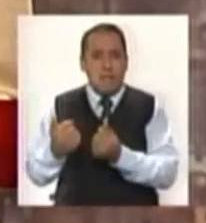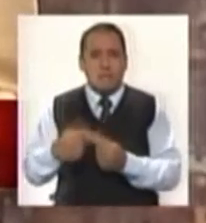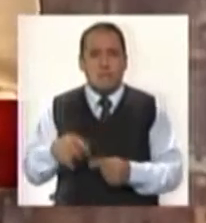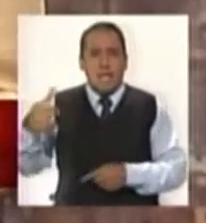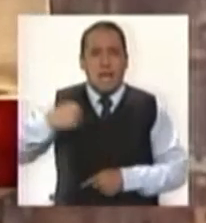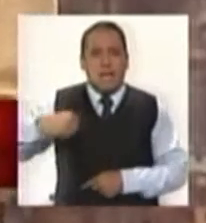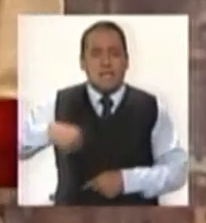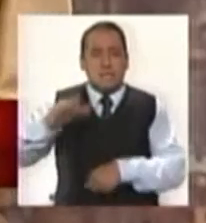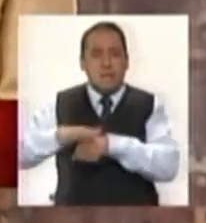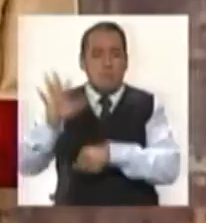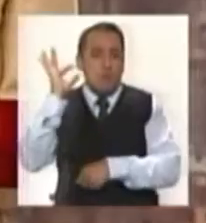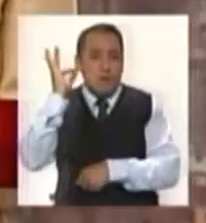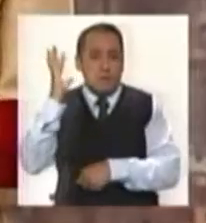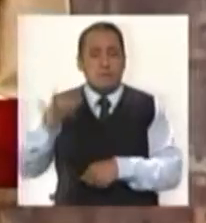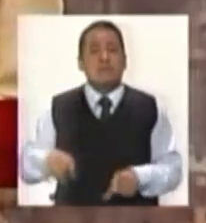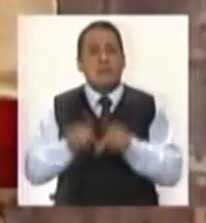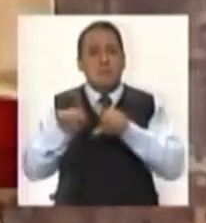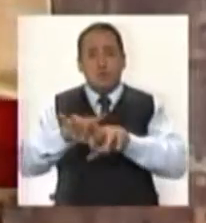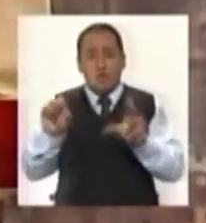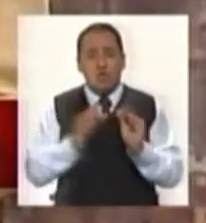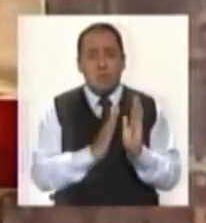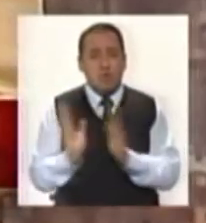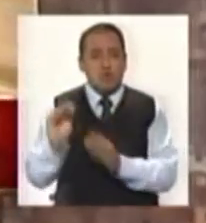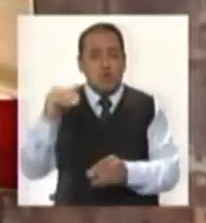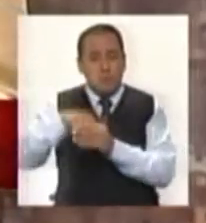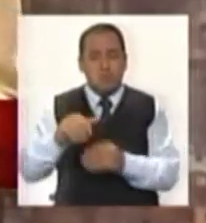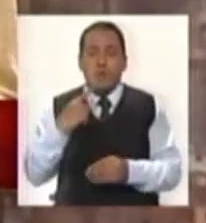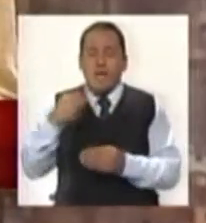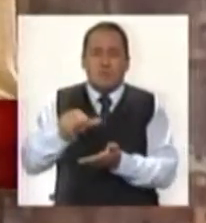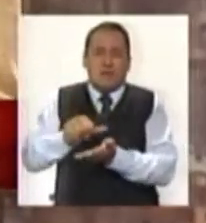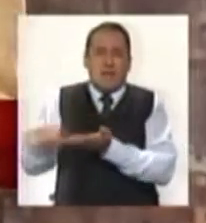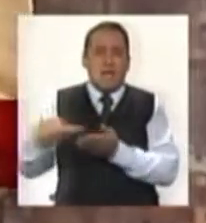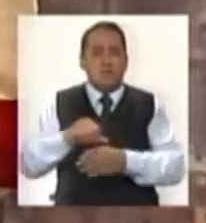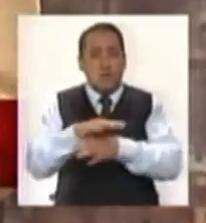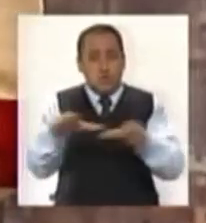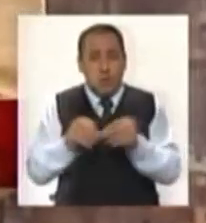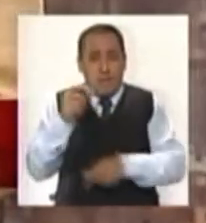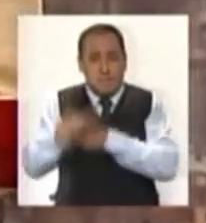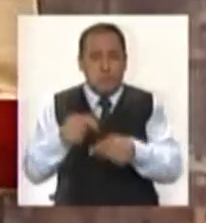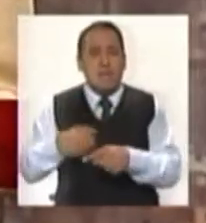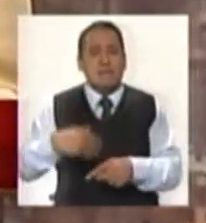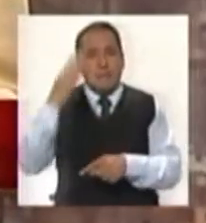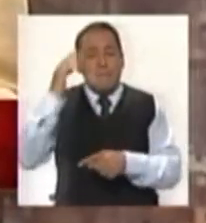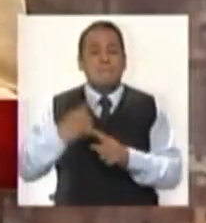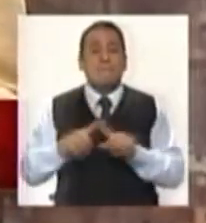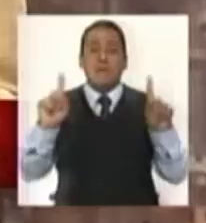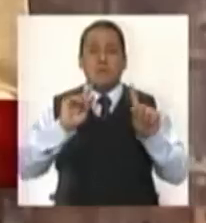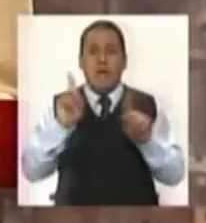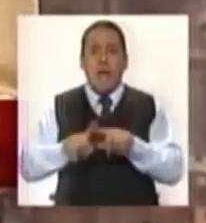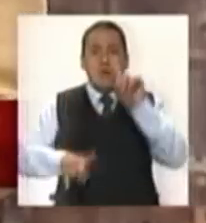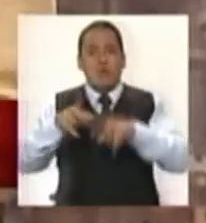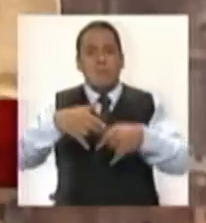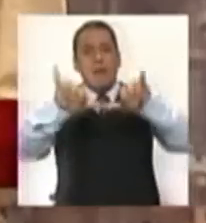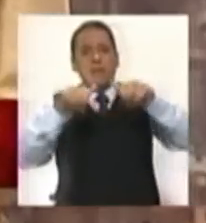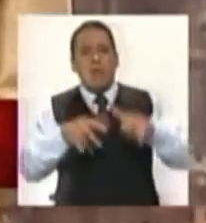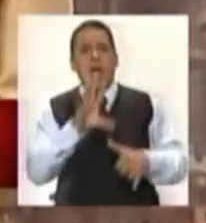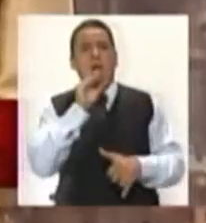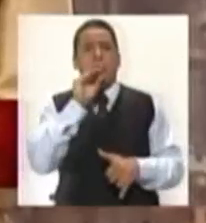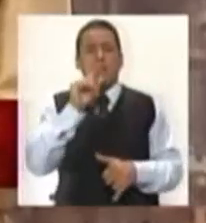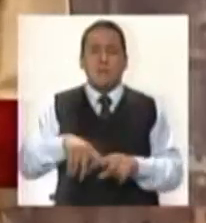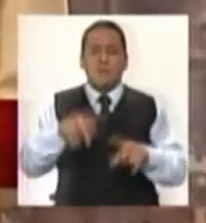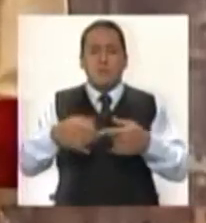Puente. Los procesos electorales tienen un costo y eso lo saben bien los revocados. Sin embargo, manipulan con que las inversiones